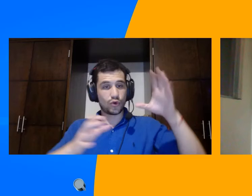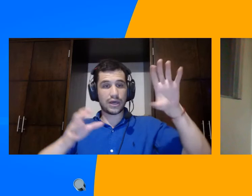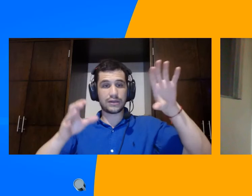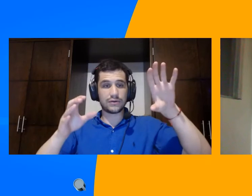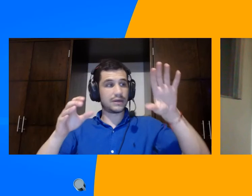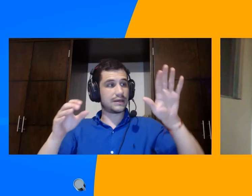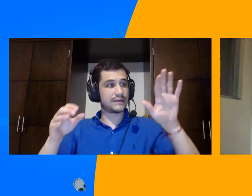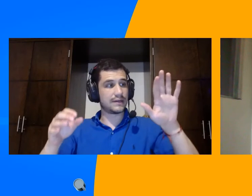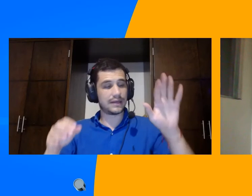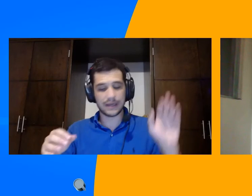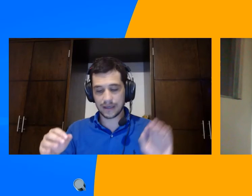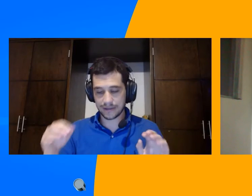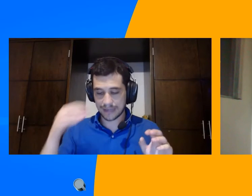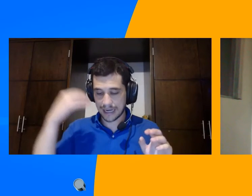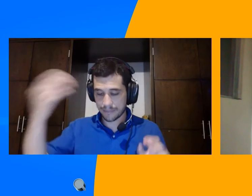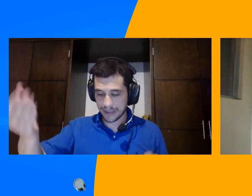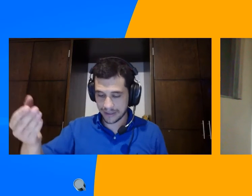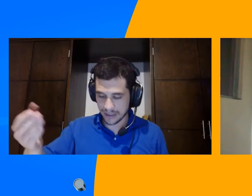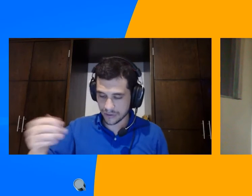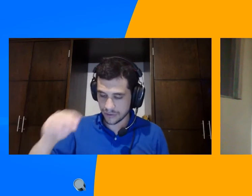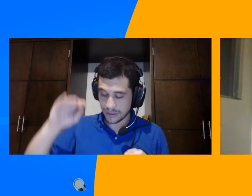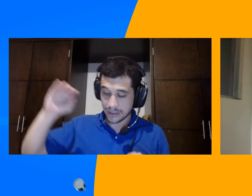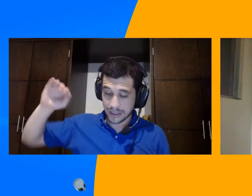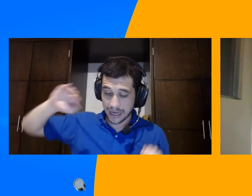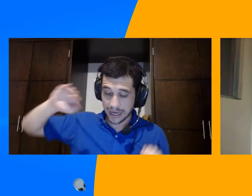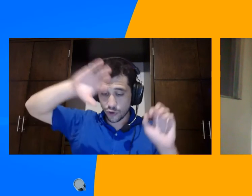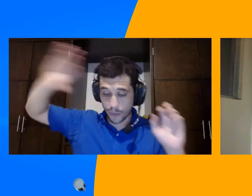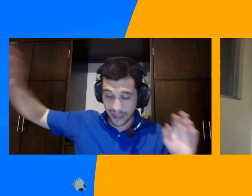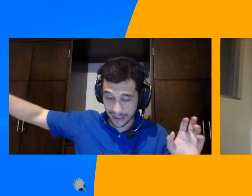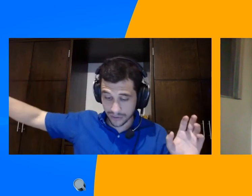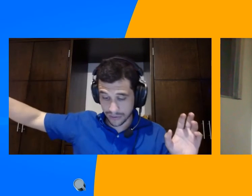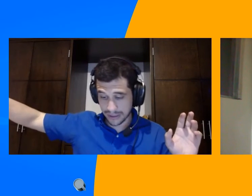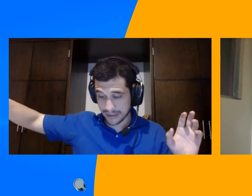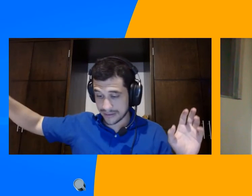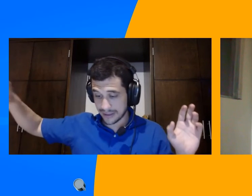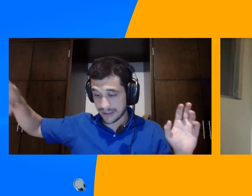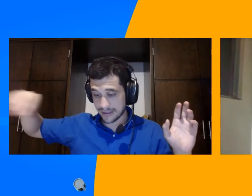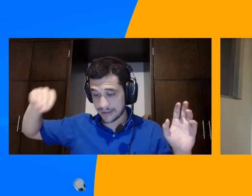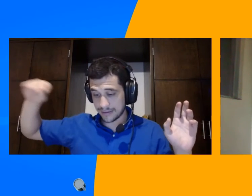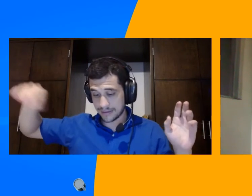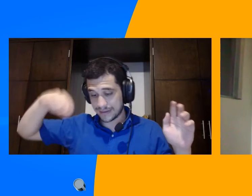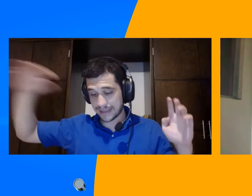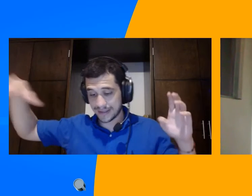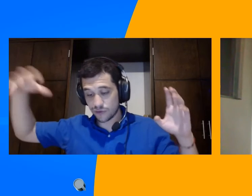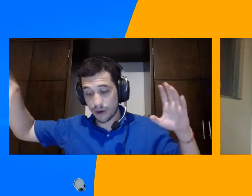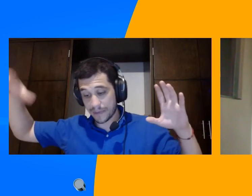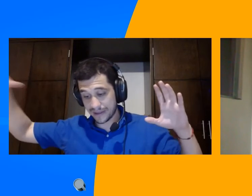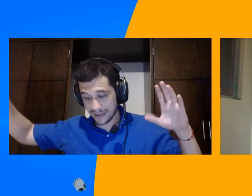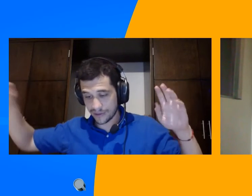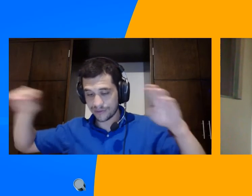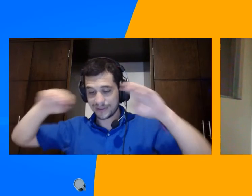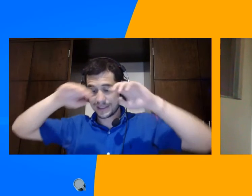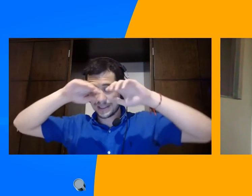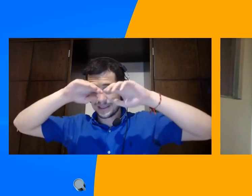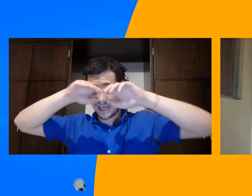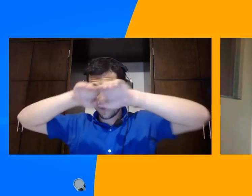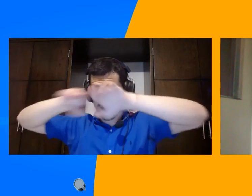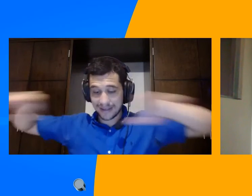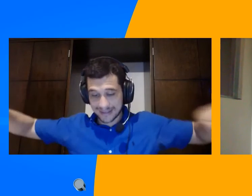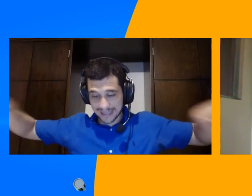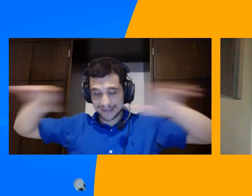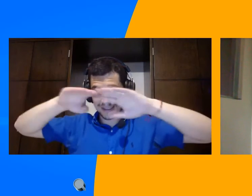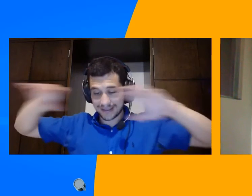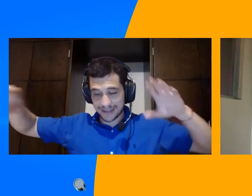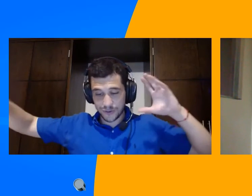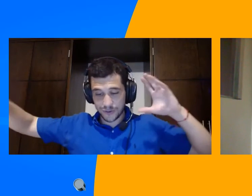hay un sujeto que es el que está aprendiendo, hay un objeto que es el que está siendo aprendido y hay